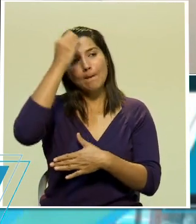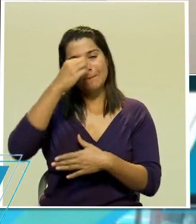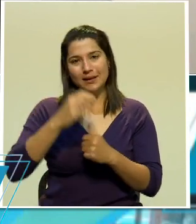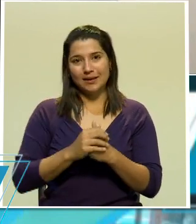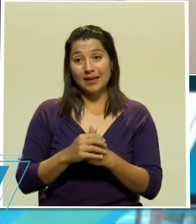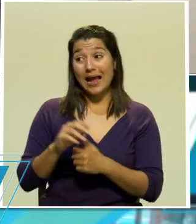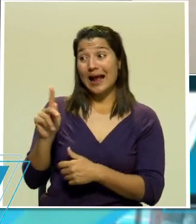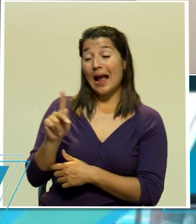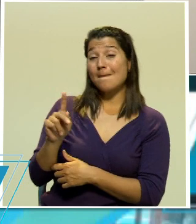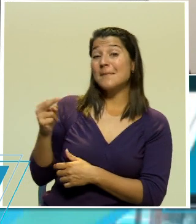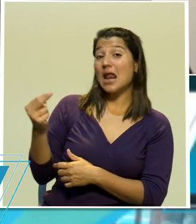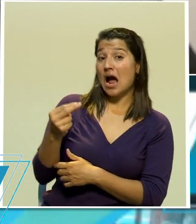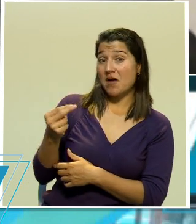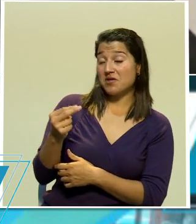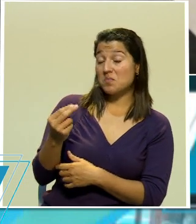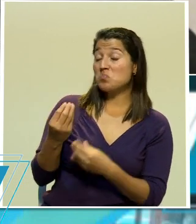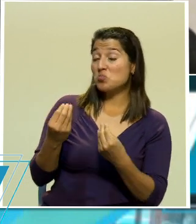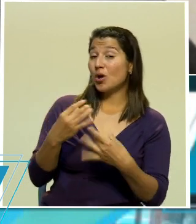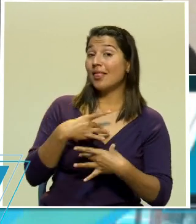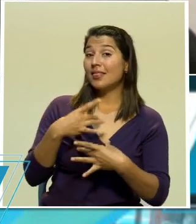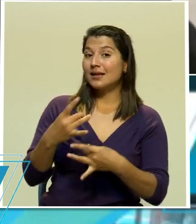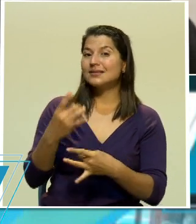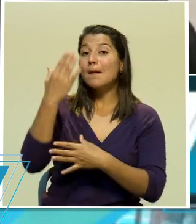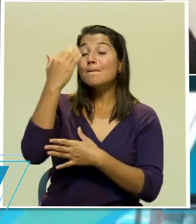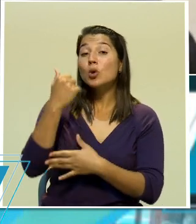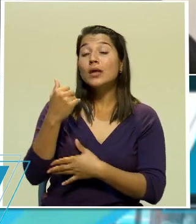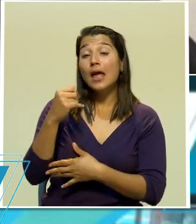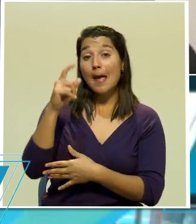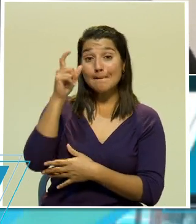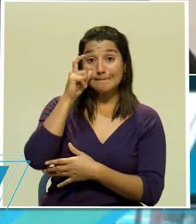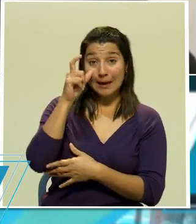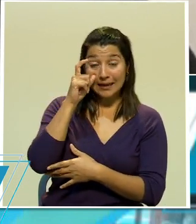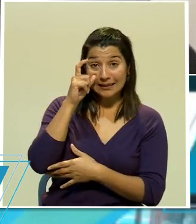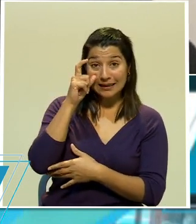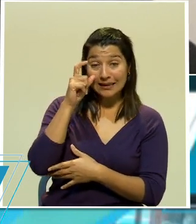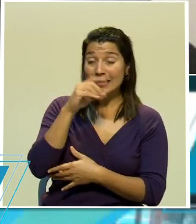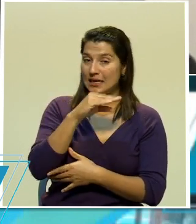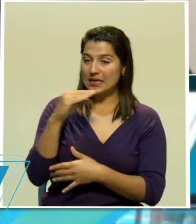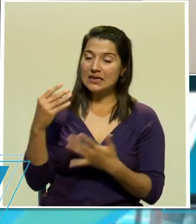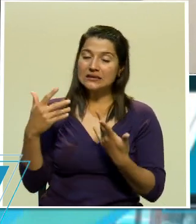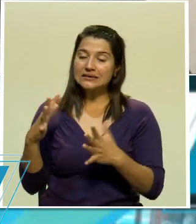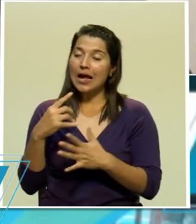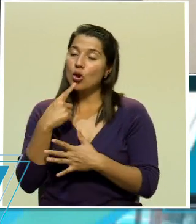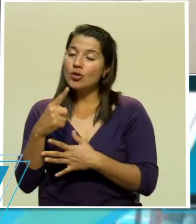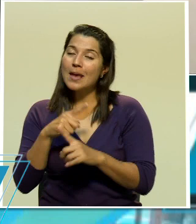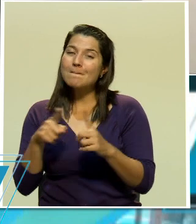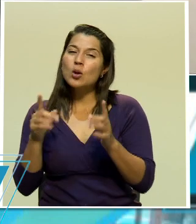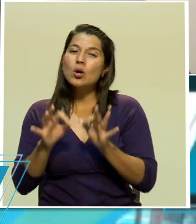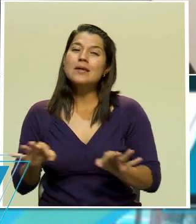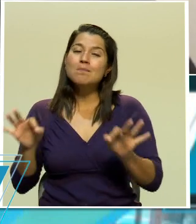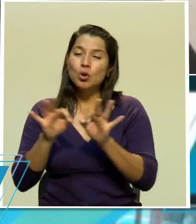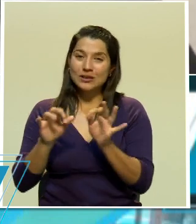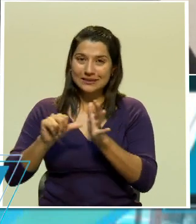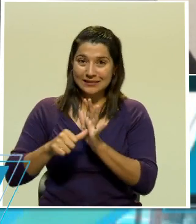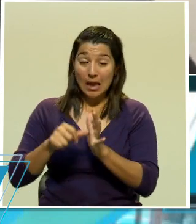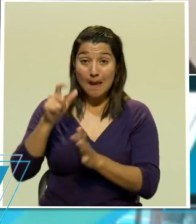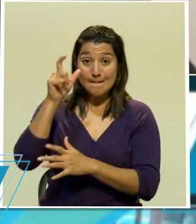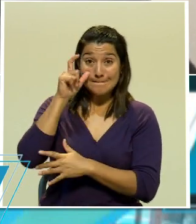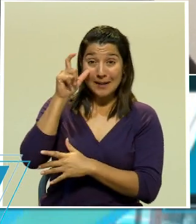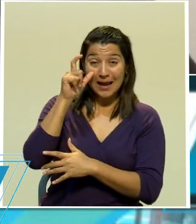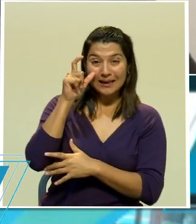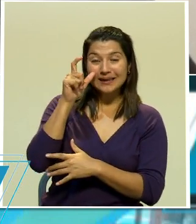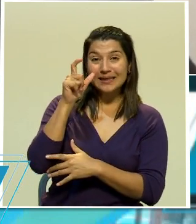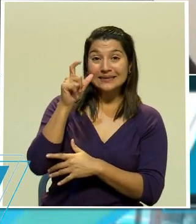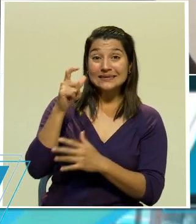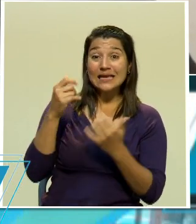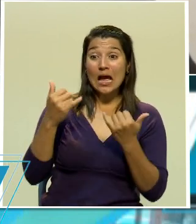caso de Kamala Harris es interesante porque Joe Biden, y ya lo mencionamos, pero es importante resaltarlo, Joe Biden va a entrar al poder